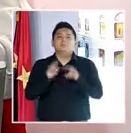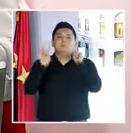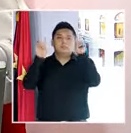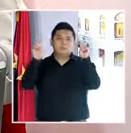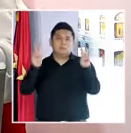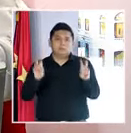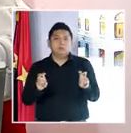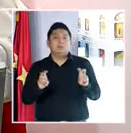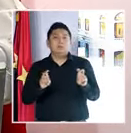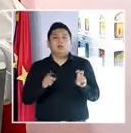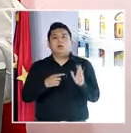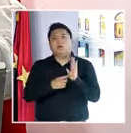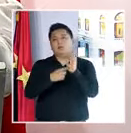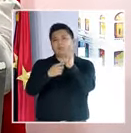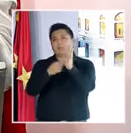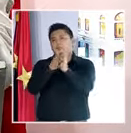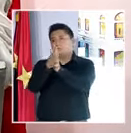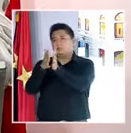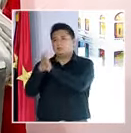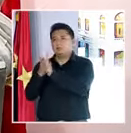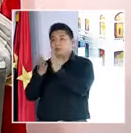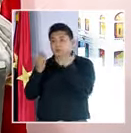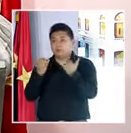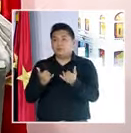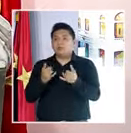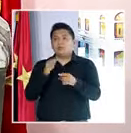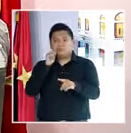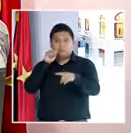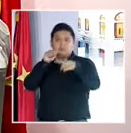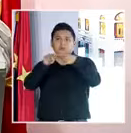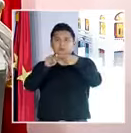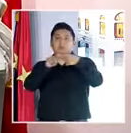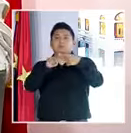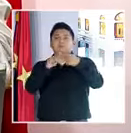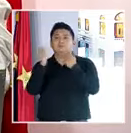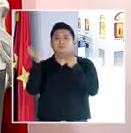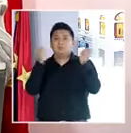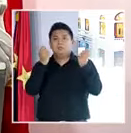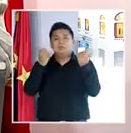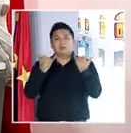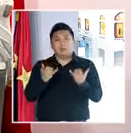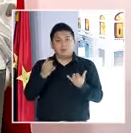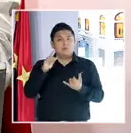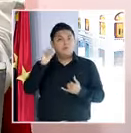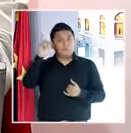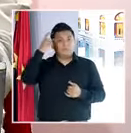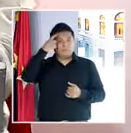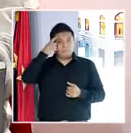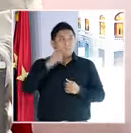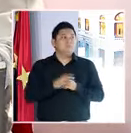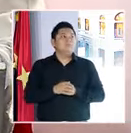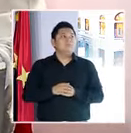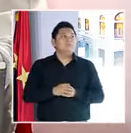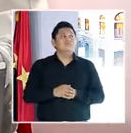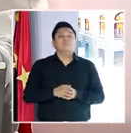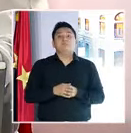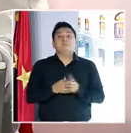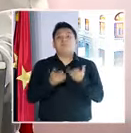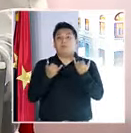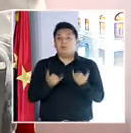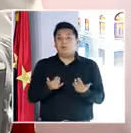podemos presentar en este eje estratégico de gobernanza. Ahora queremos compartir